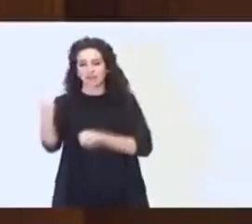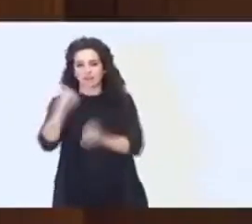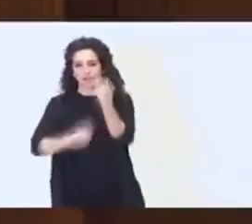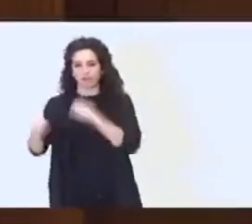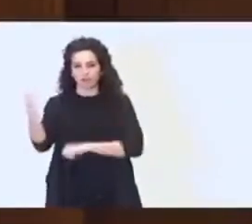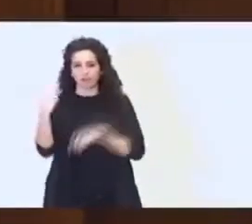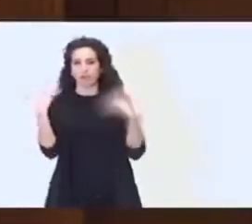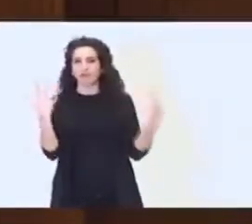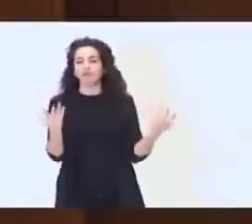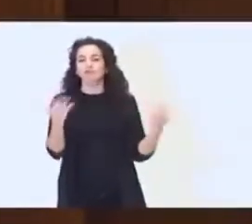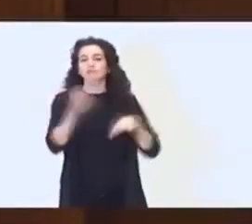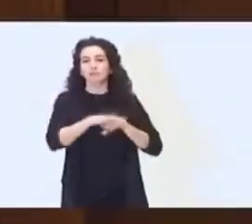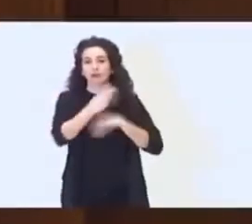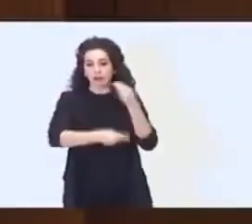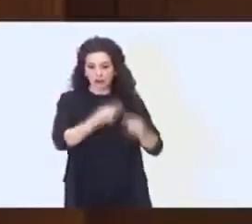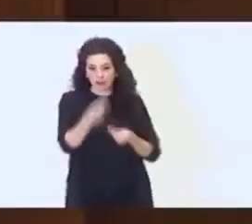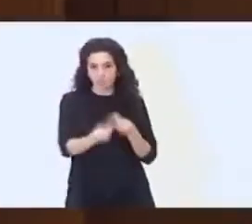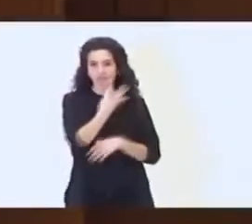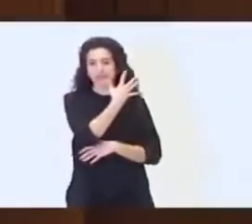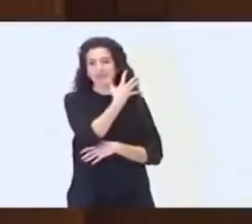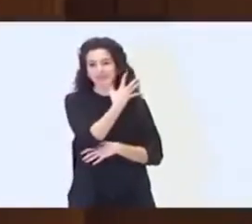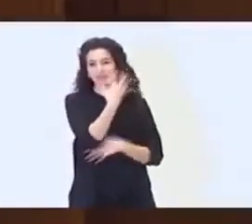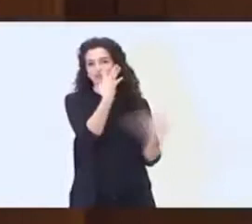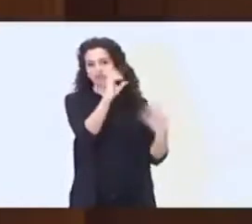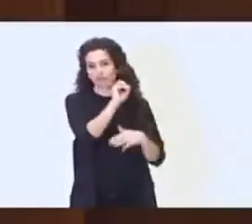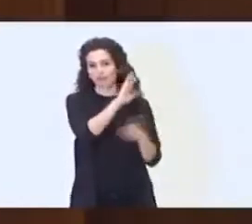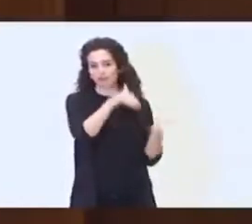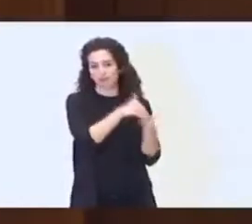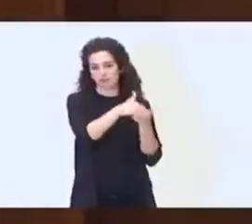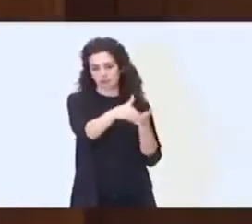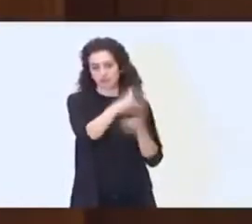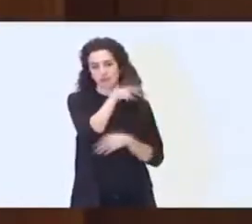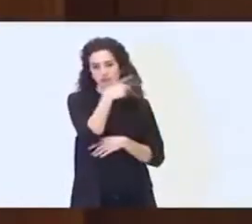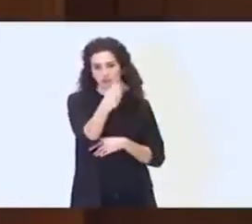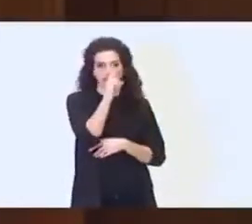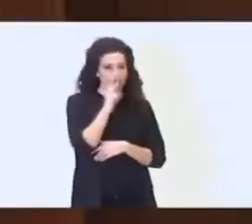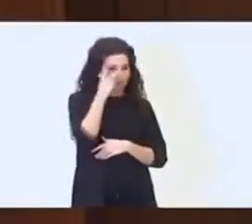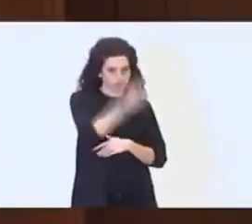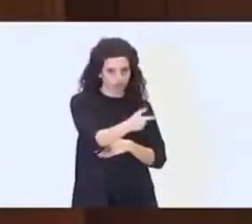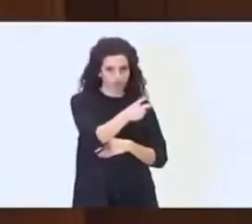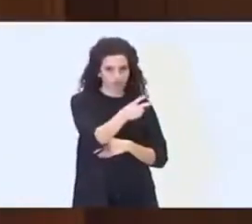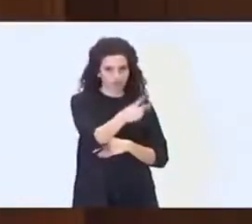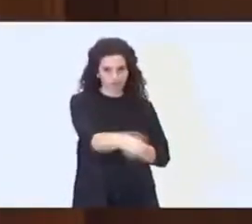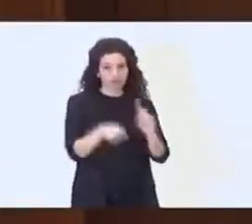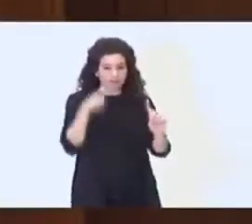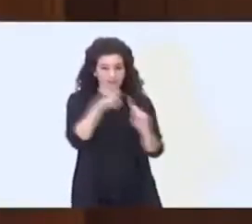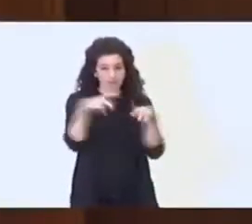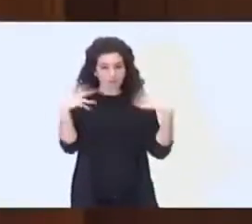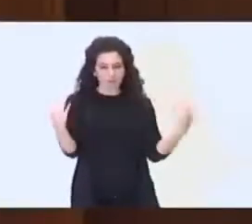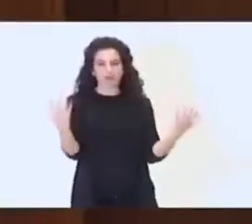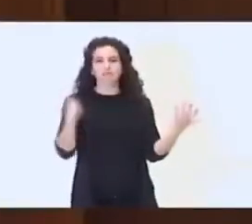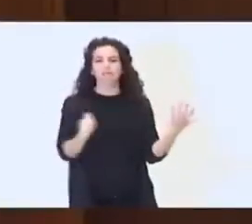590 millones de euros para los dos próximos años. ¿Y para qué? ¿Para qué? 460 millones de euros irán para